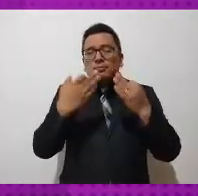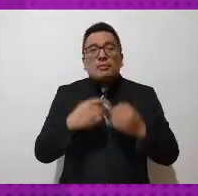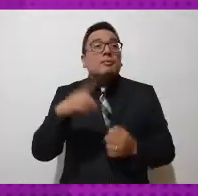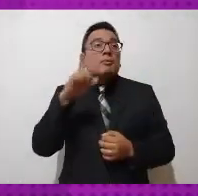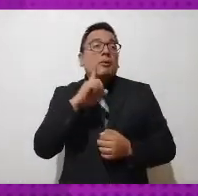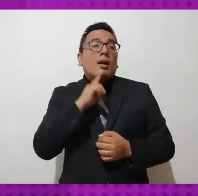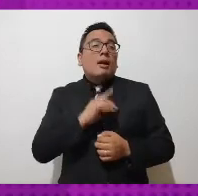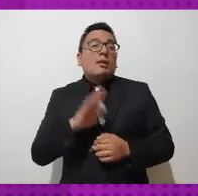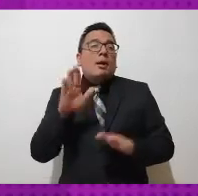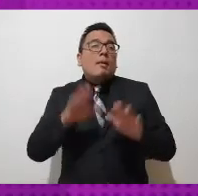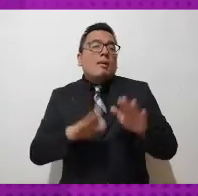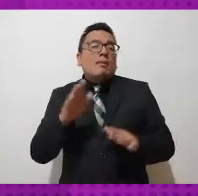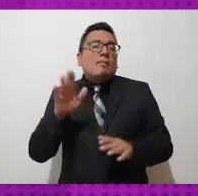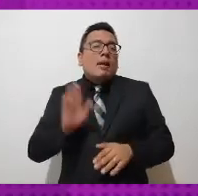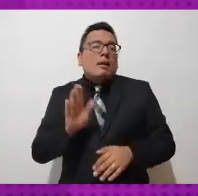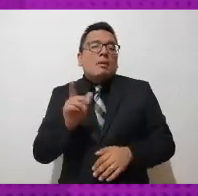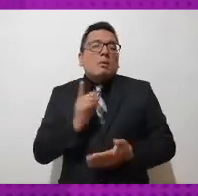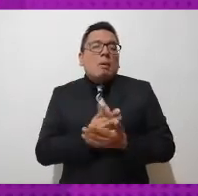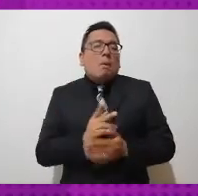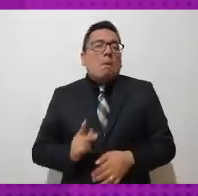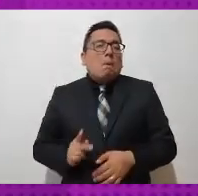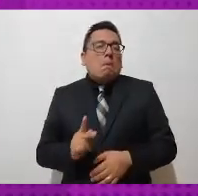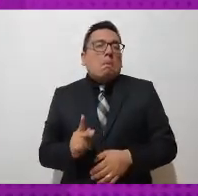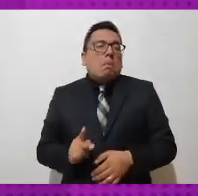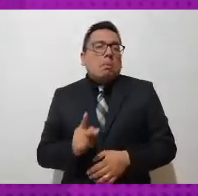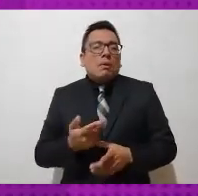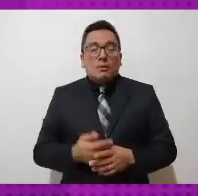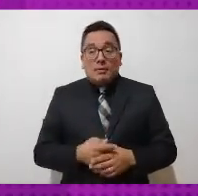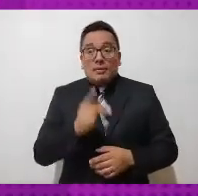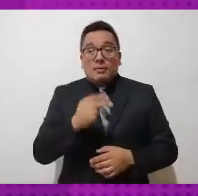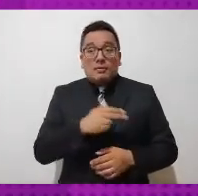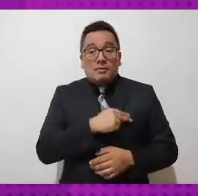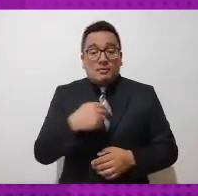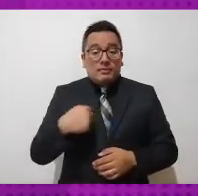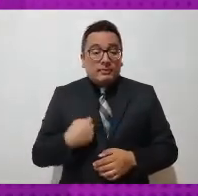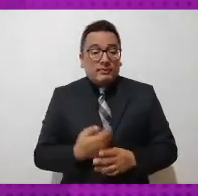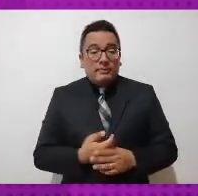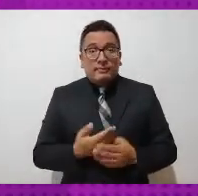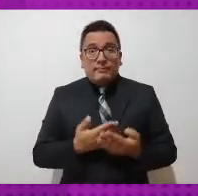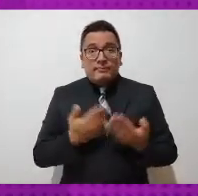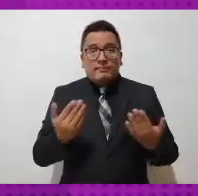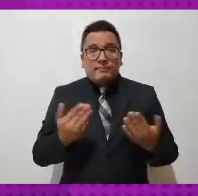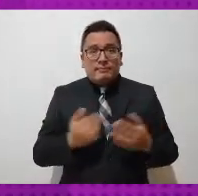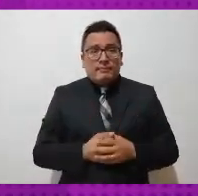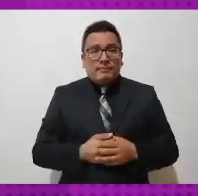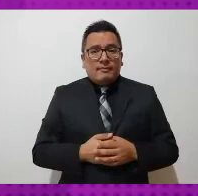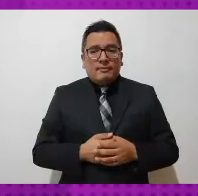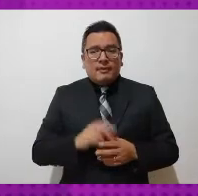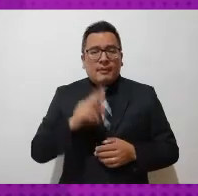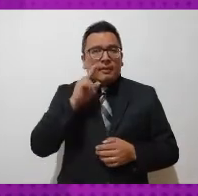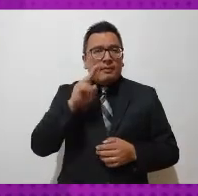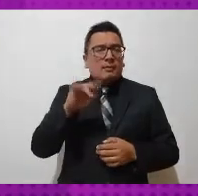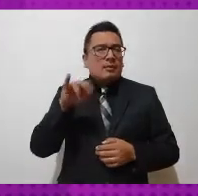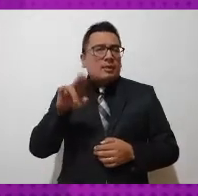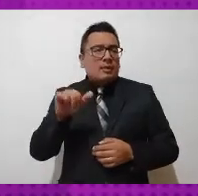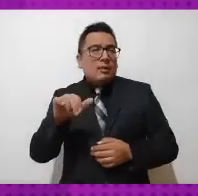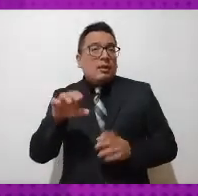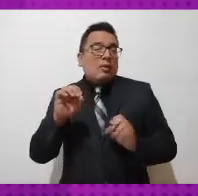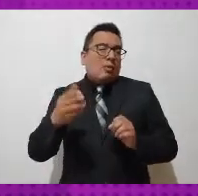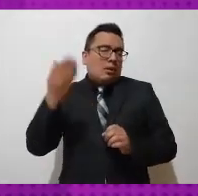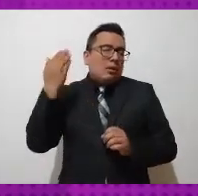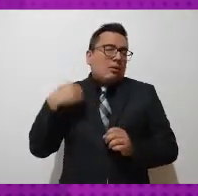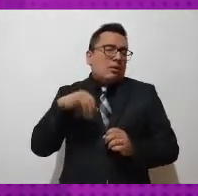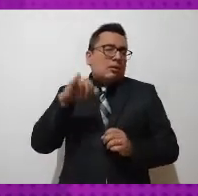es simulación, ¿no? Y dentro de esta gran lucha, pues lo que ahora es el INE, pero que otrora